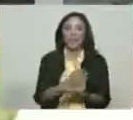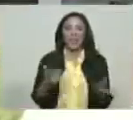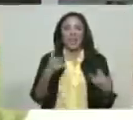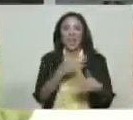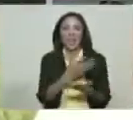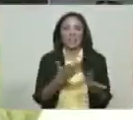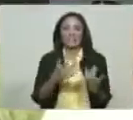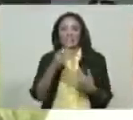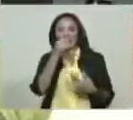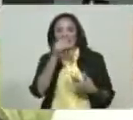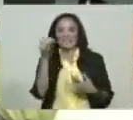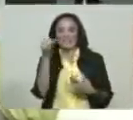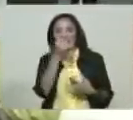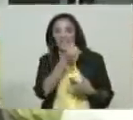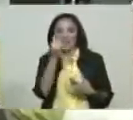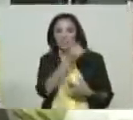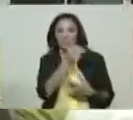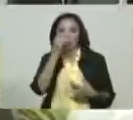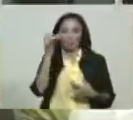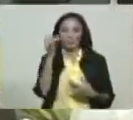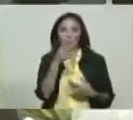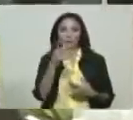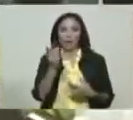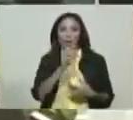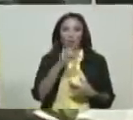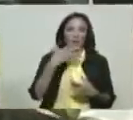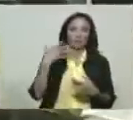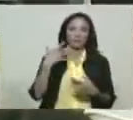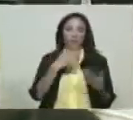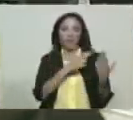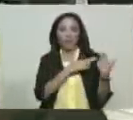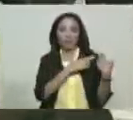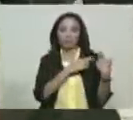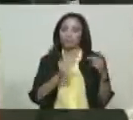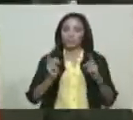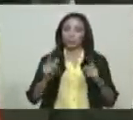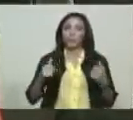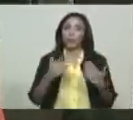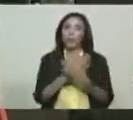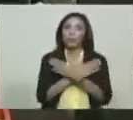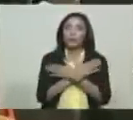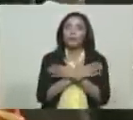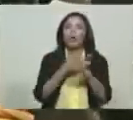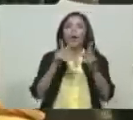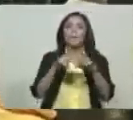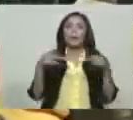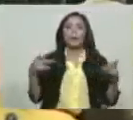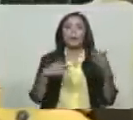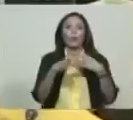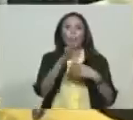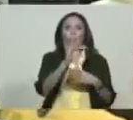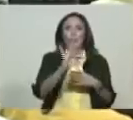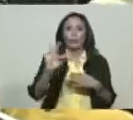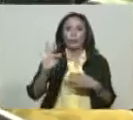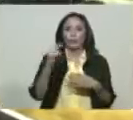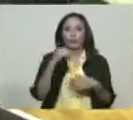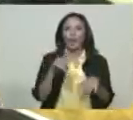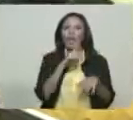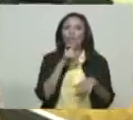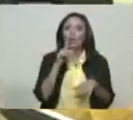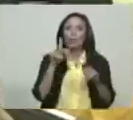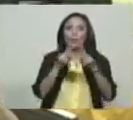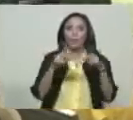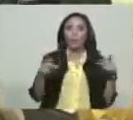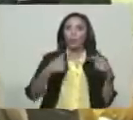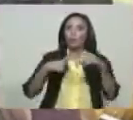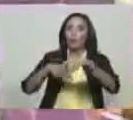rebuscado, rebuscadores. Yo felicito a este periódico 4F. Yo no sé si soy el único que lo lee,